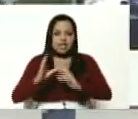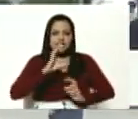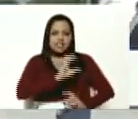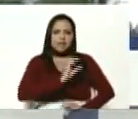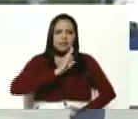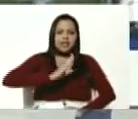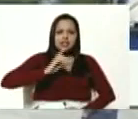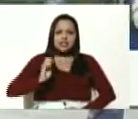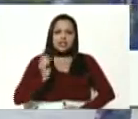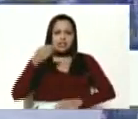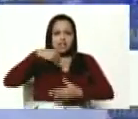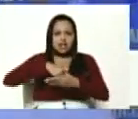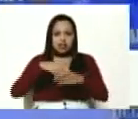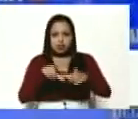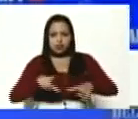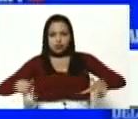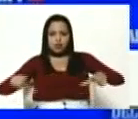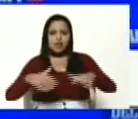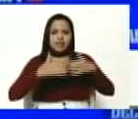territorio